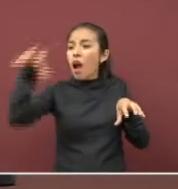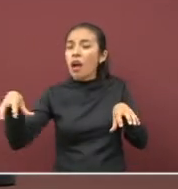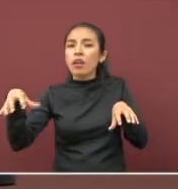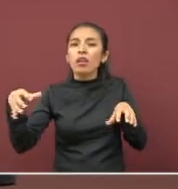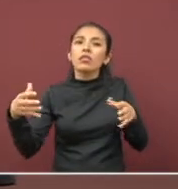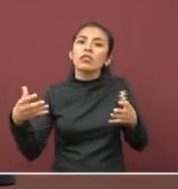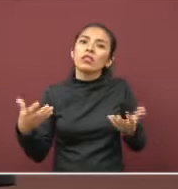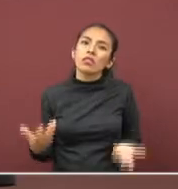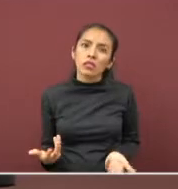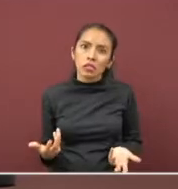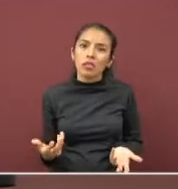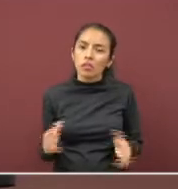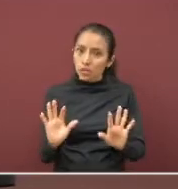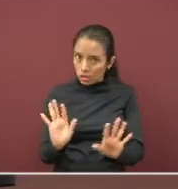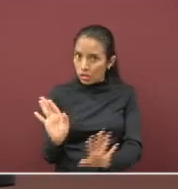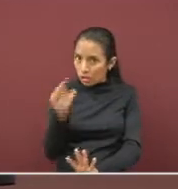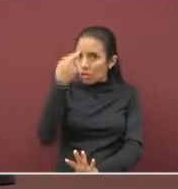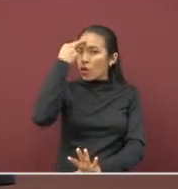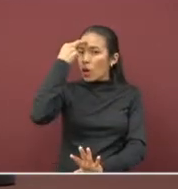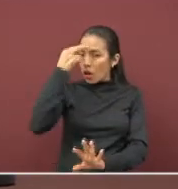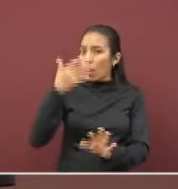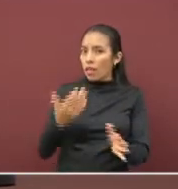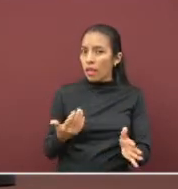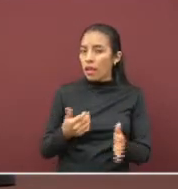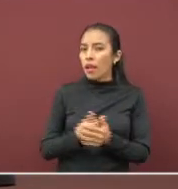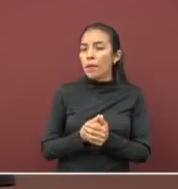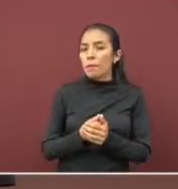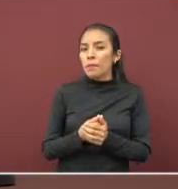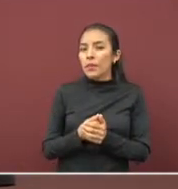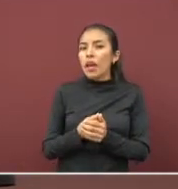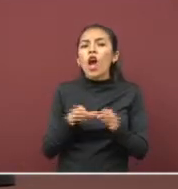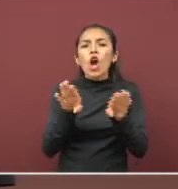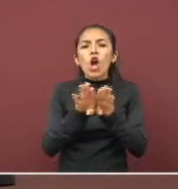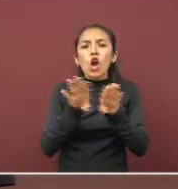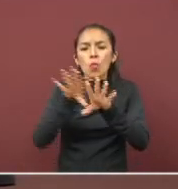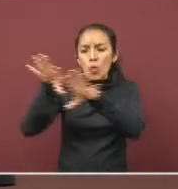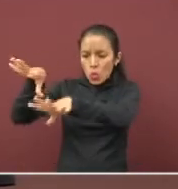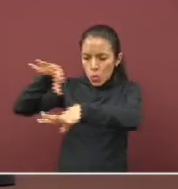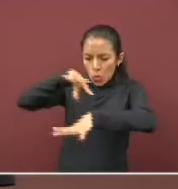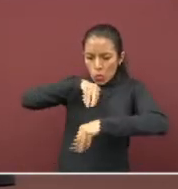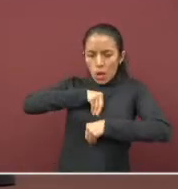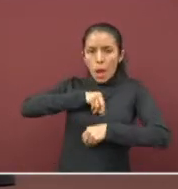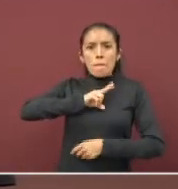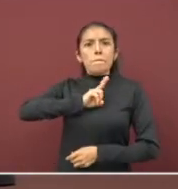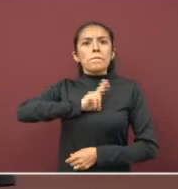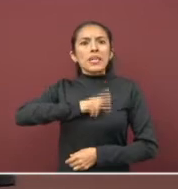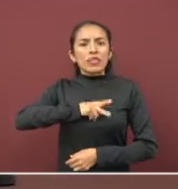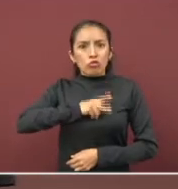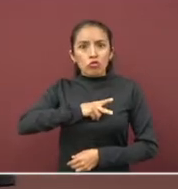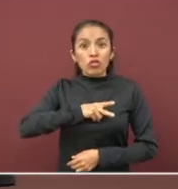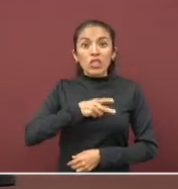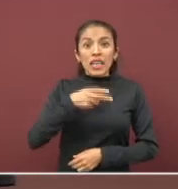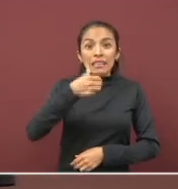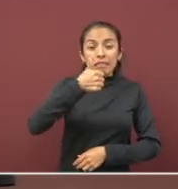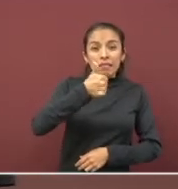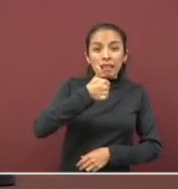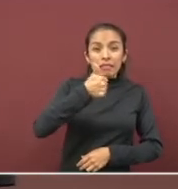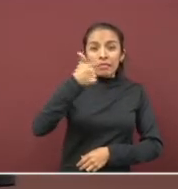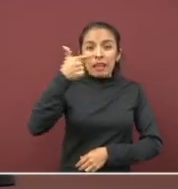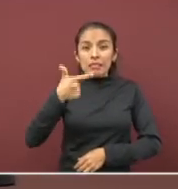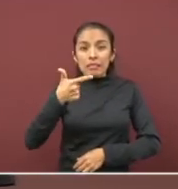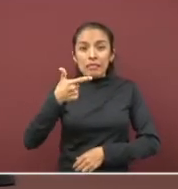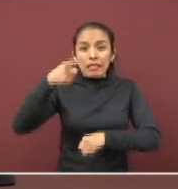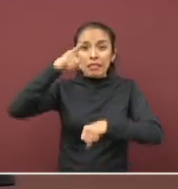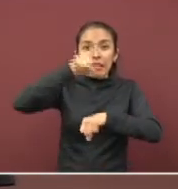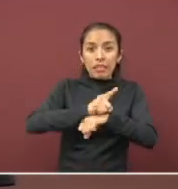ustedes recordarán el periodo de incubación de este virus es de 6 a 7 días que es el